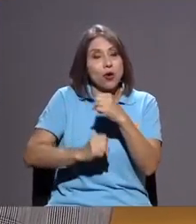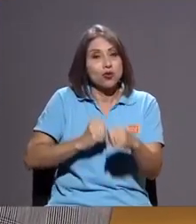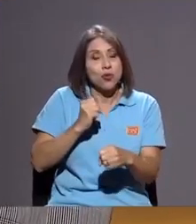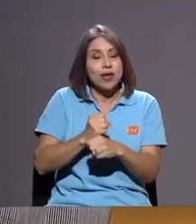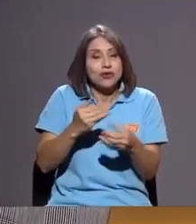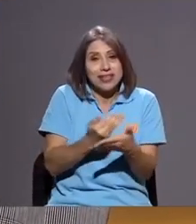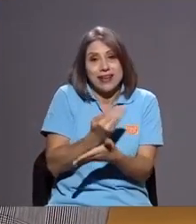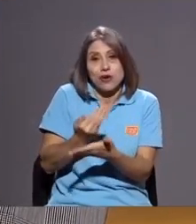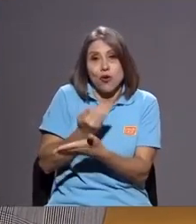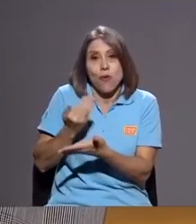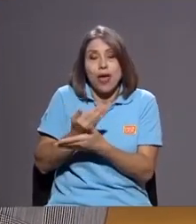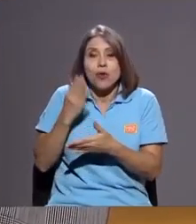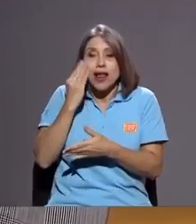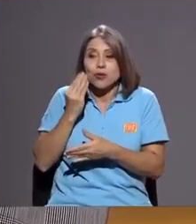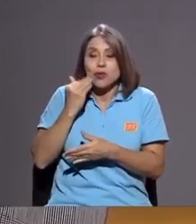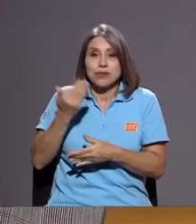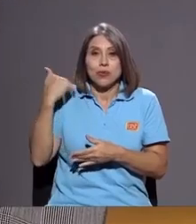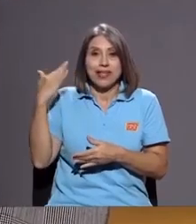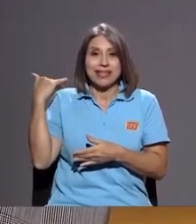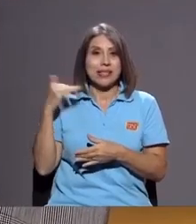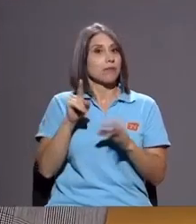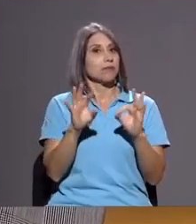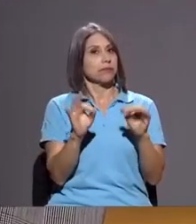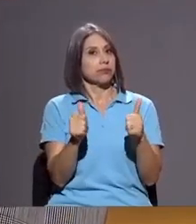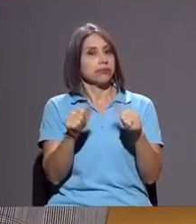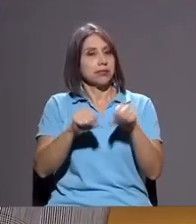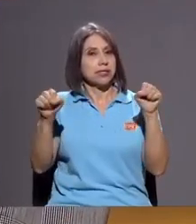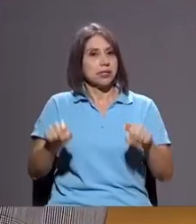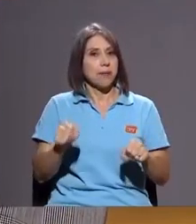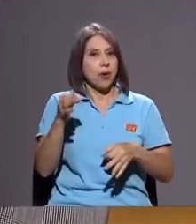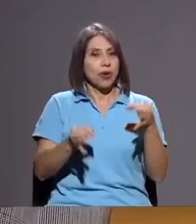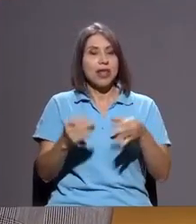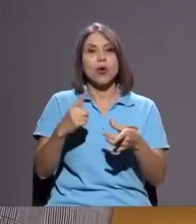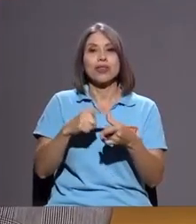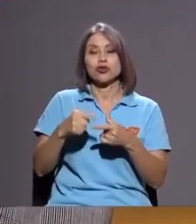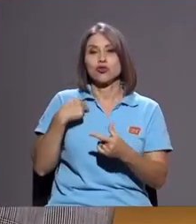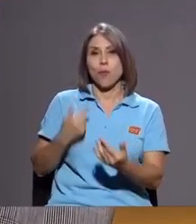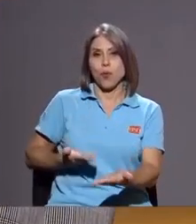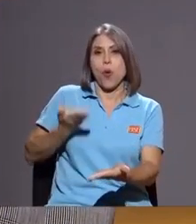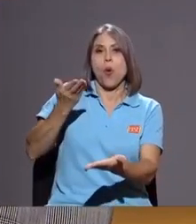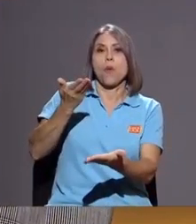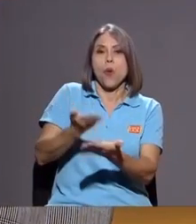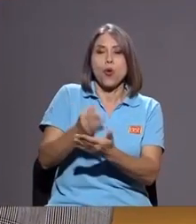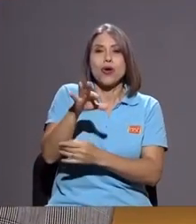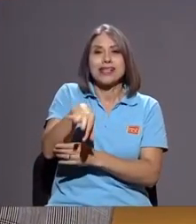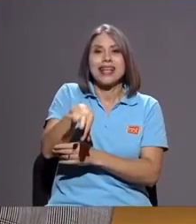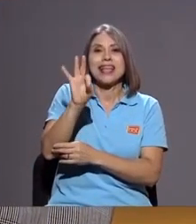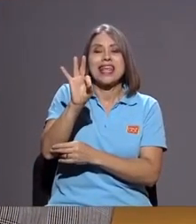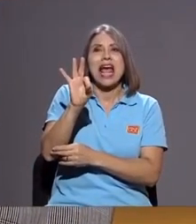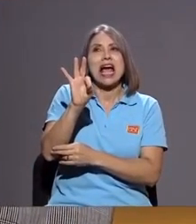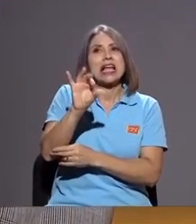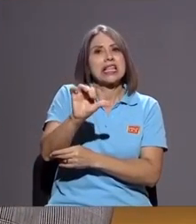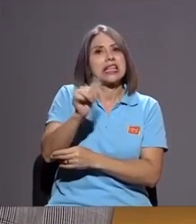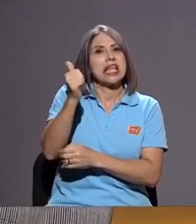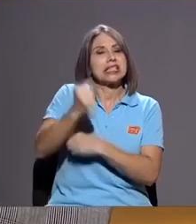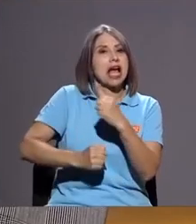para el sistema jurídico. Entonces, yo propongo que se elijan por un plazo tal vez de 10 años sin posibilidad